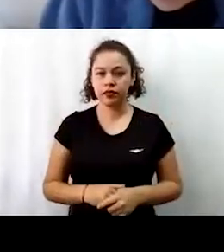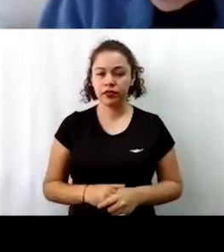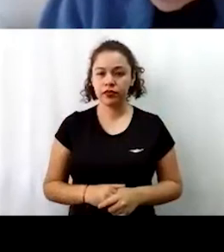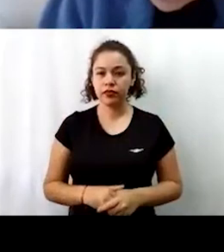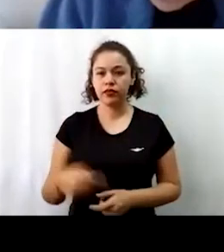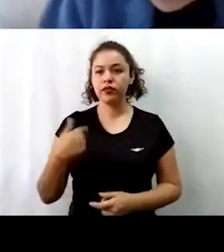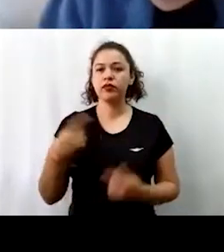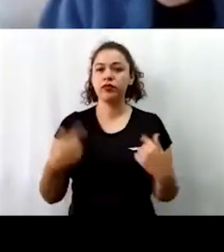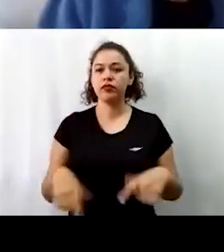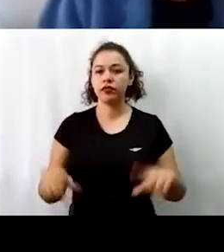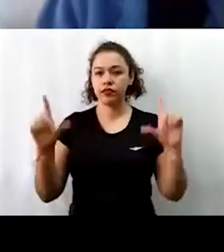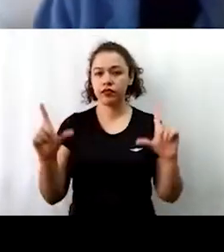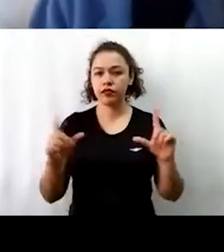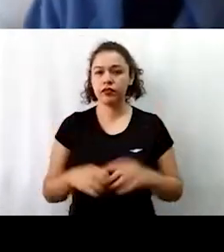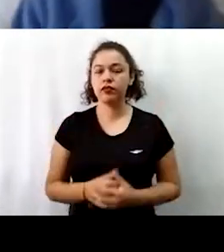acá.